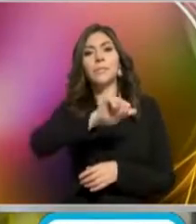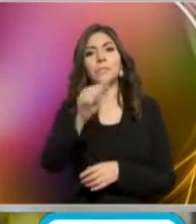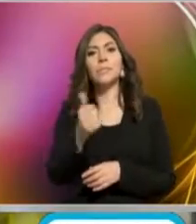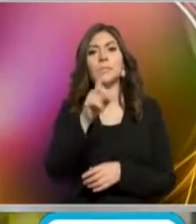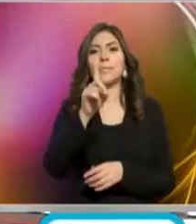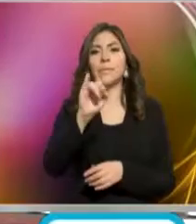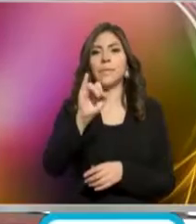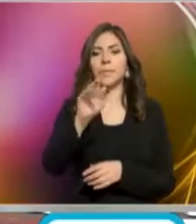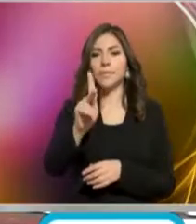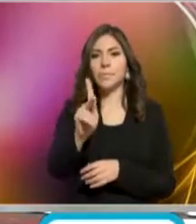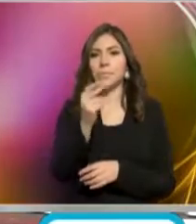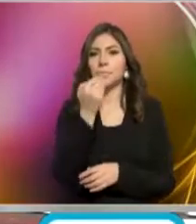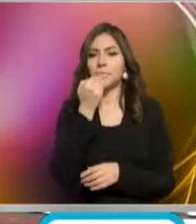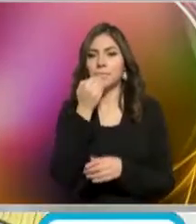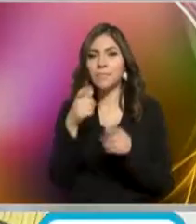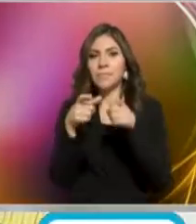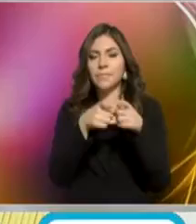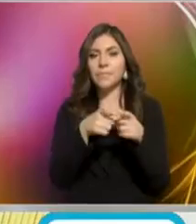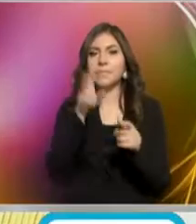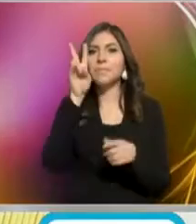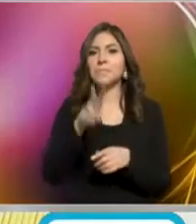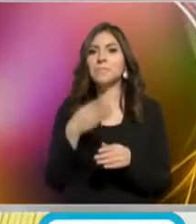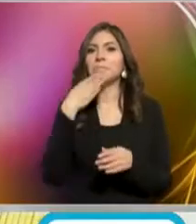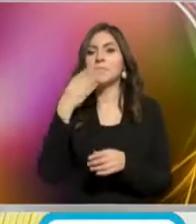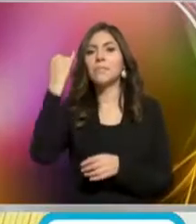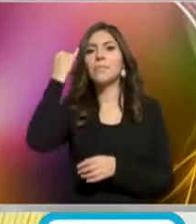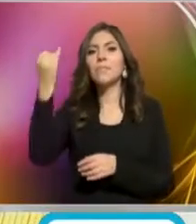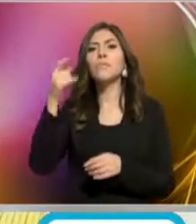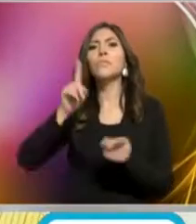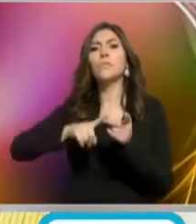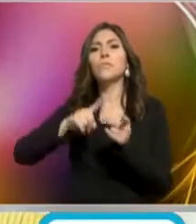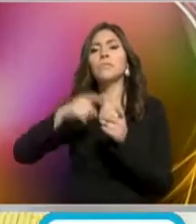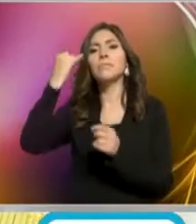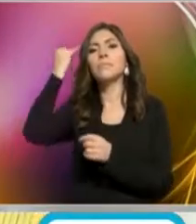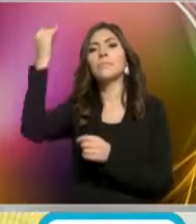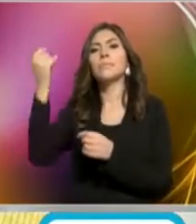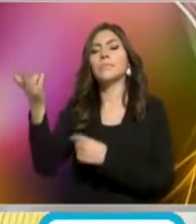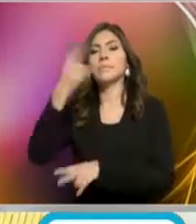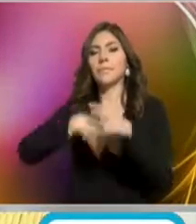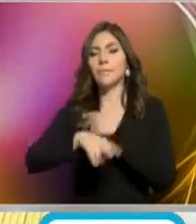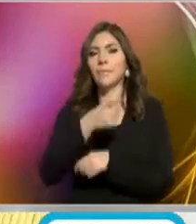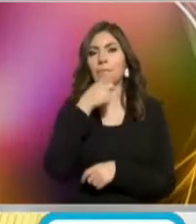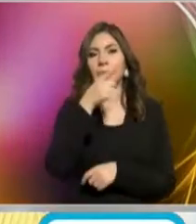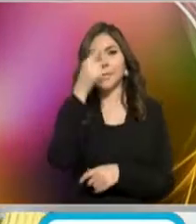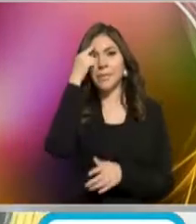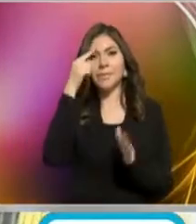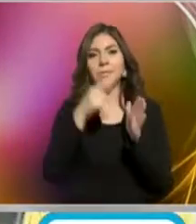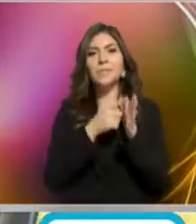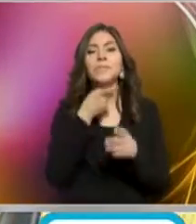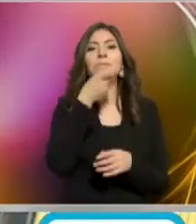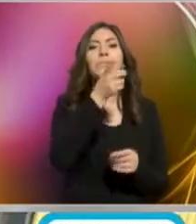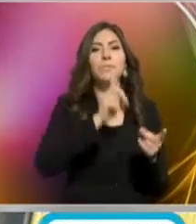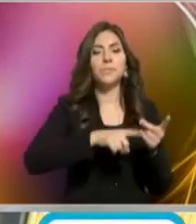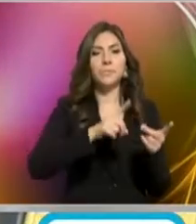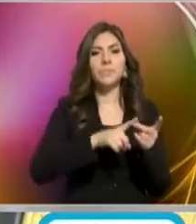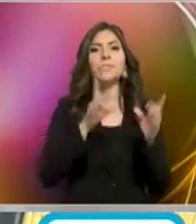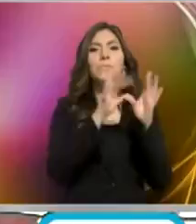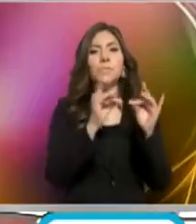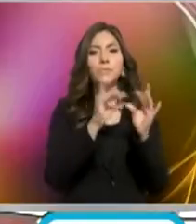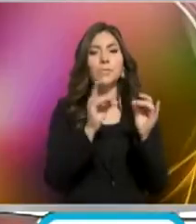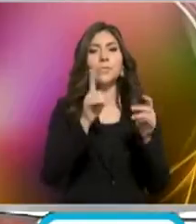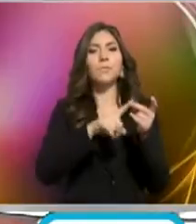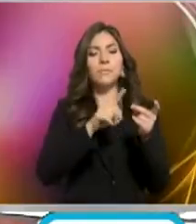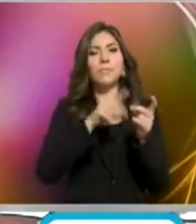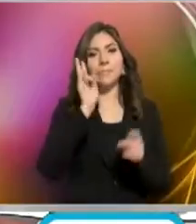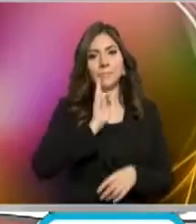acomodando. qué buen invento. ¿De dónde vendrá? Bueno, ¿O qué? no sé, a ver, cuéntanos. Tengo la leve sospecha que nos vas a decir. Ah, ¿verdad? Cuéntanos, a